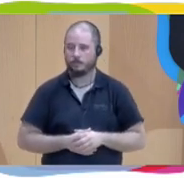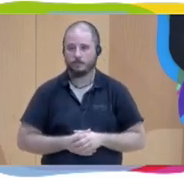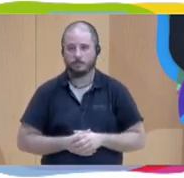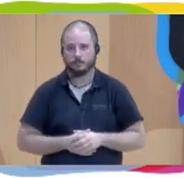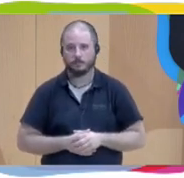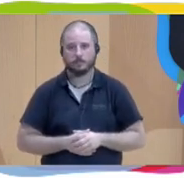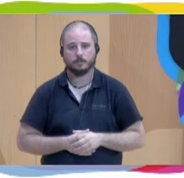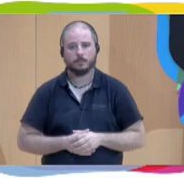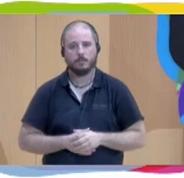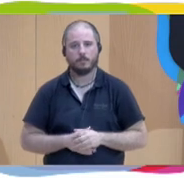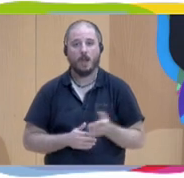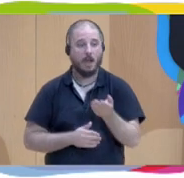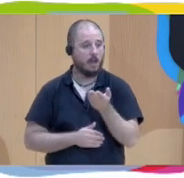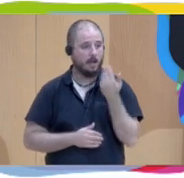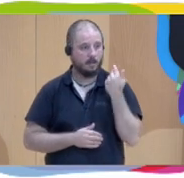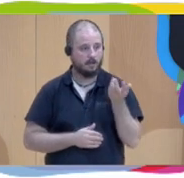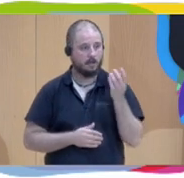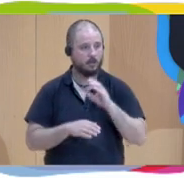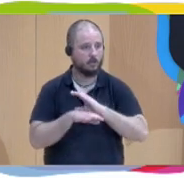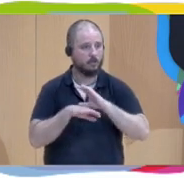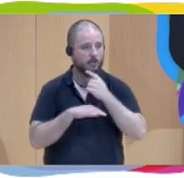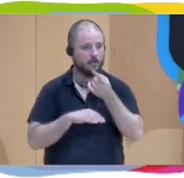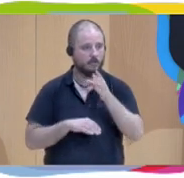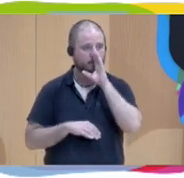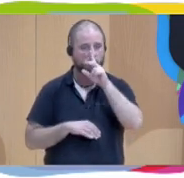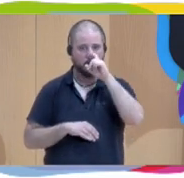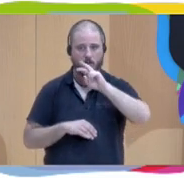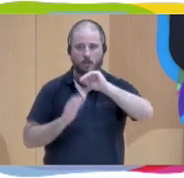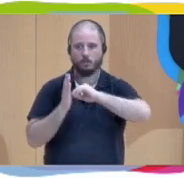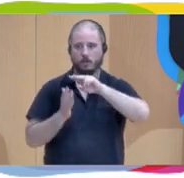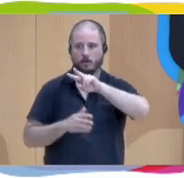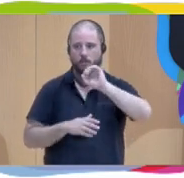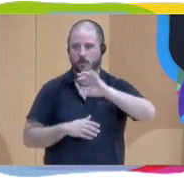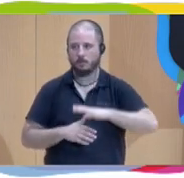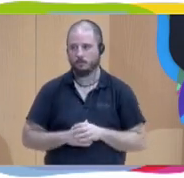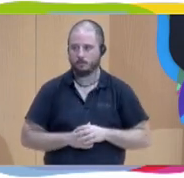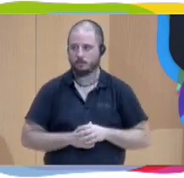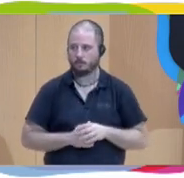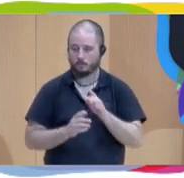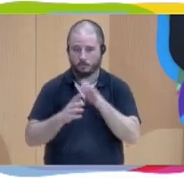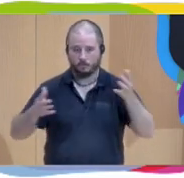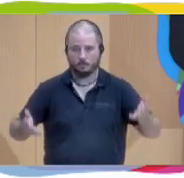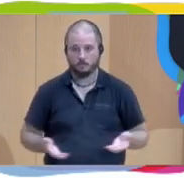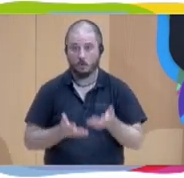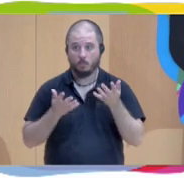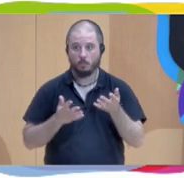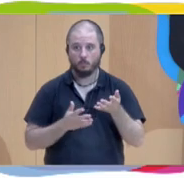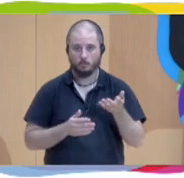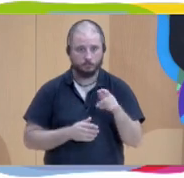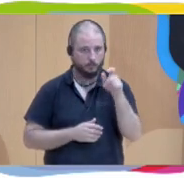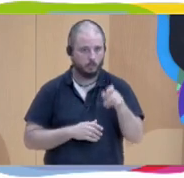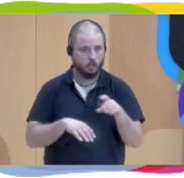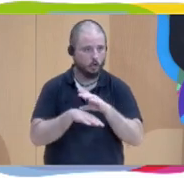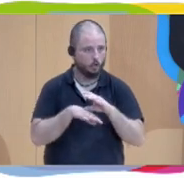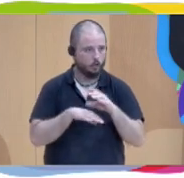Ya lo ha comentado la consejera, en febrero de 2020, con su impulso, además con el impulso personal de la consejera,